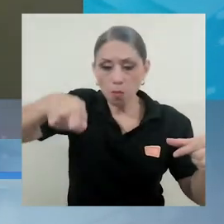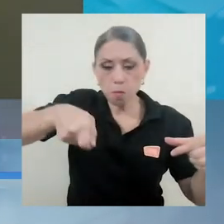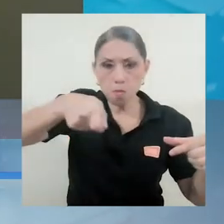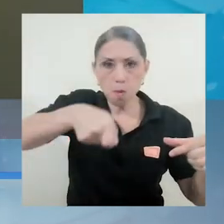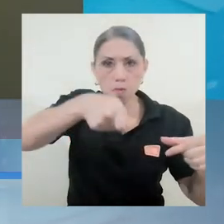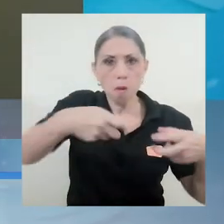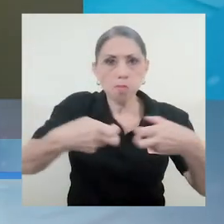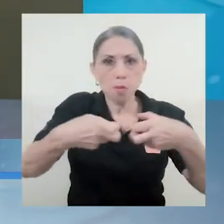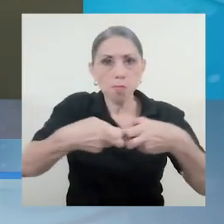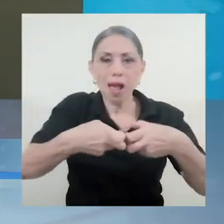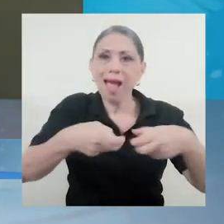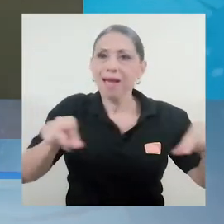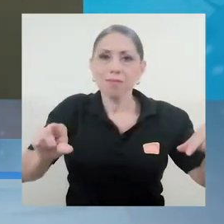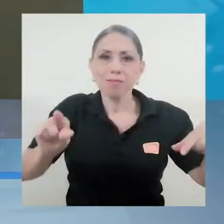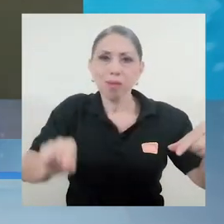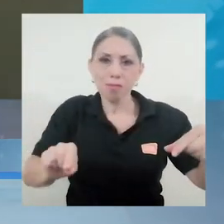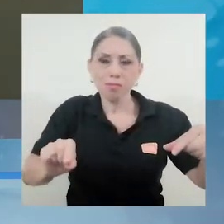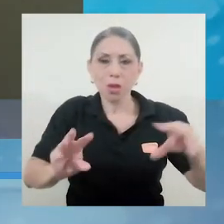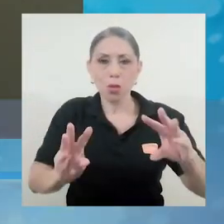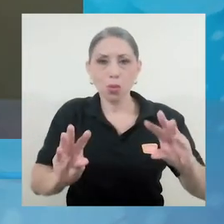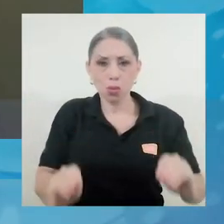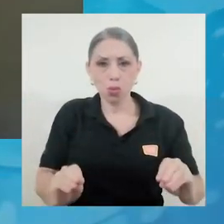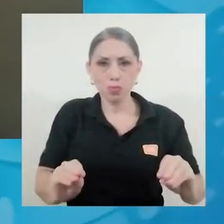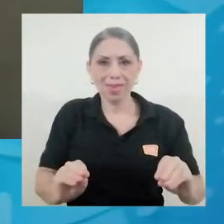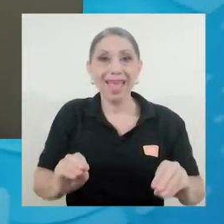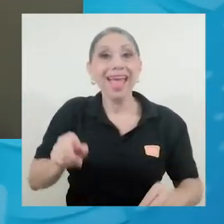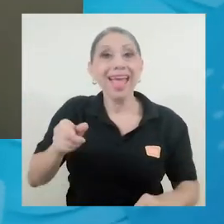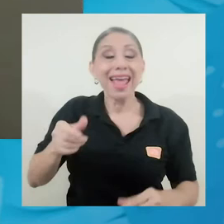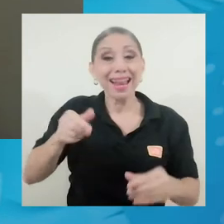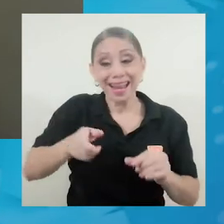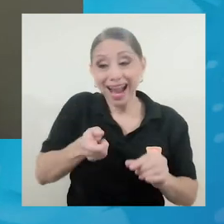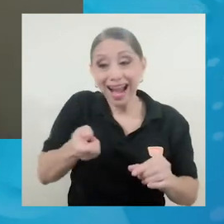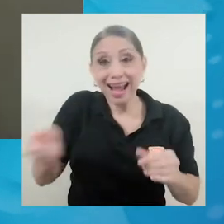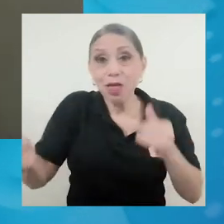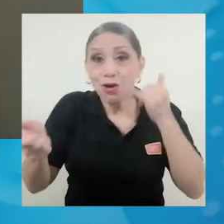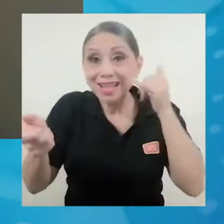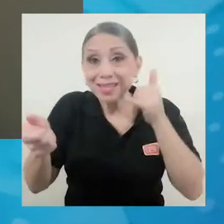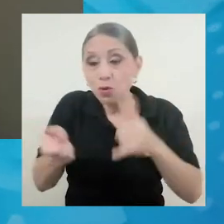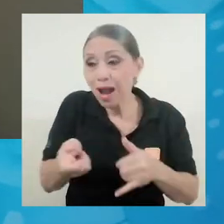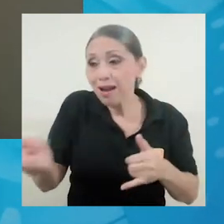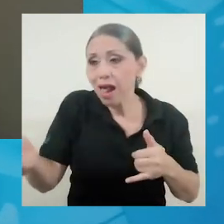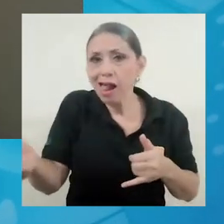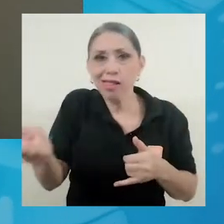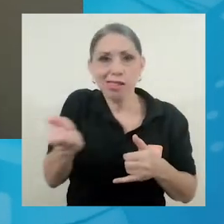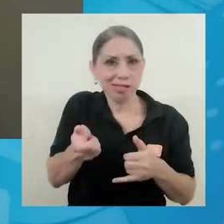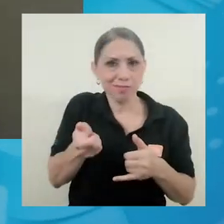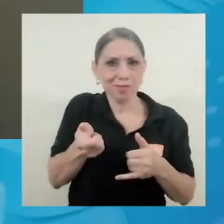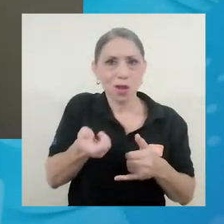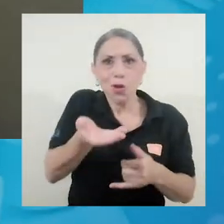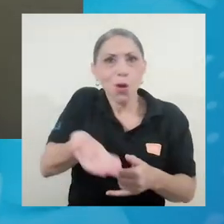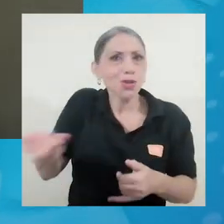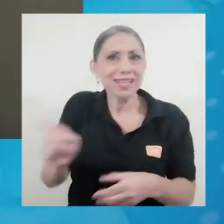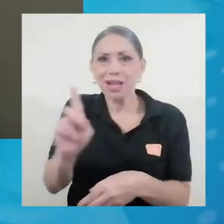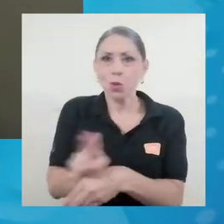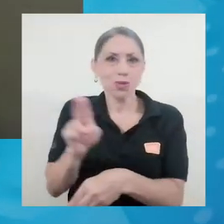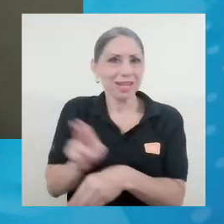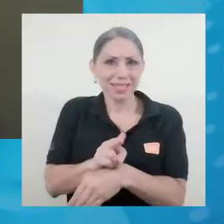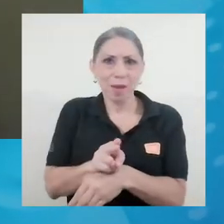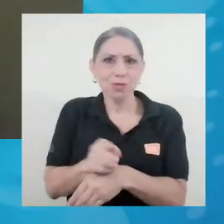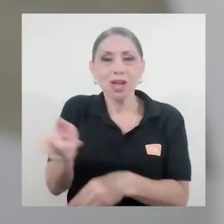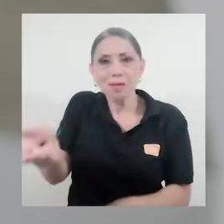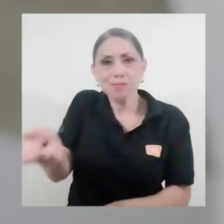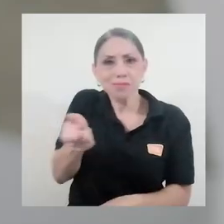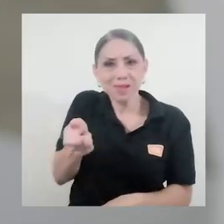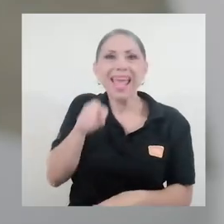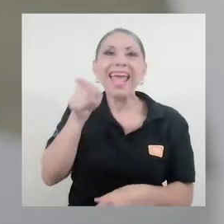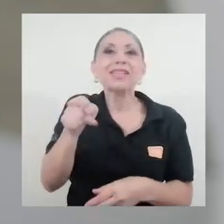no dejar conectado el cargador del celular, no dejar conectadas las pantallas que no utilizamos, porque todos esos artefactos tienen consumo